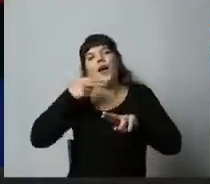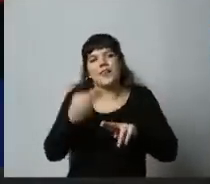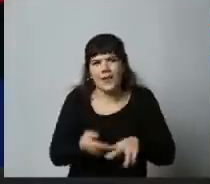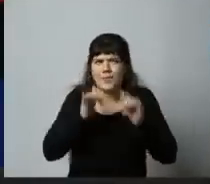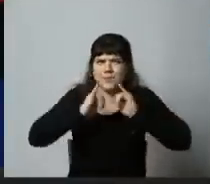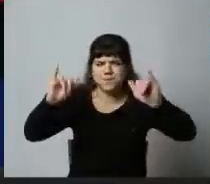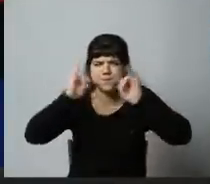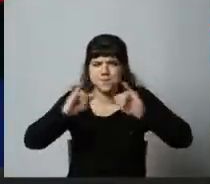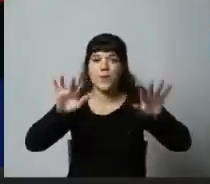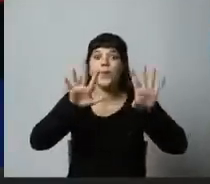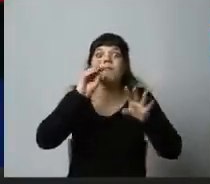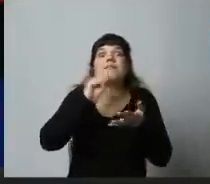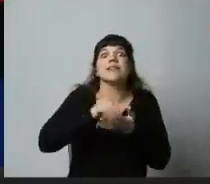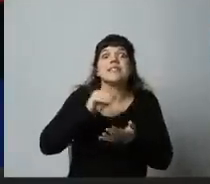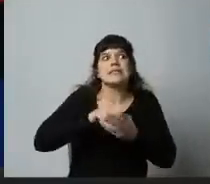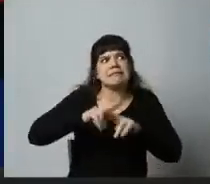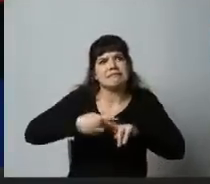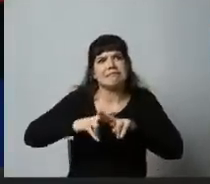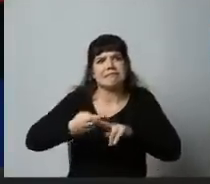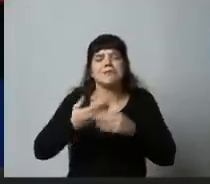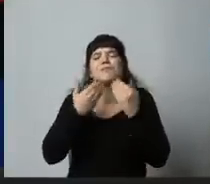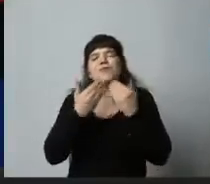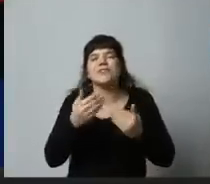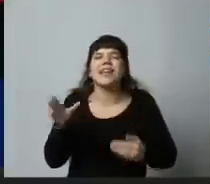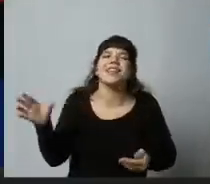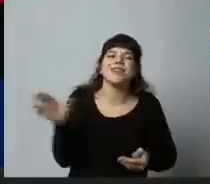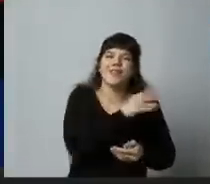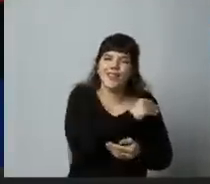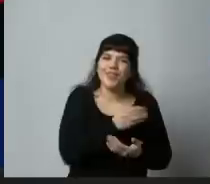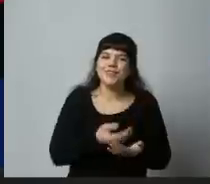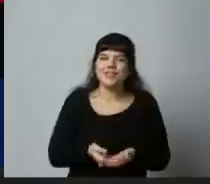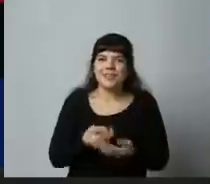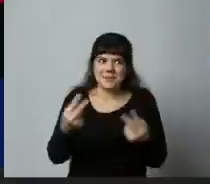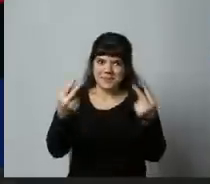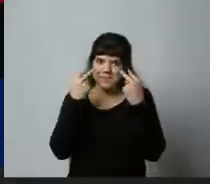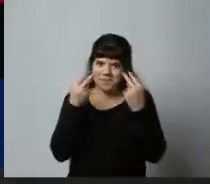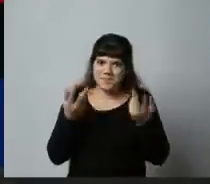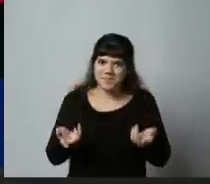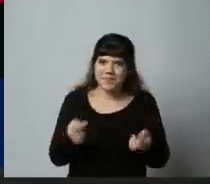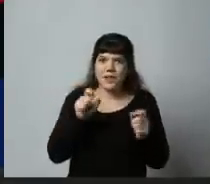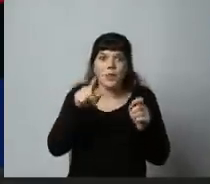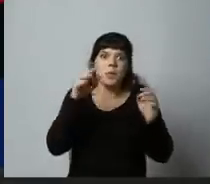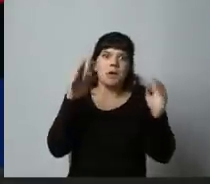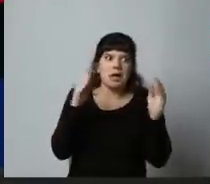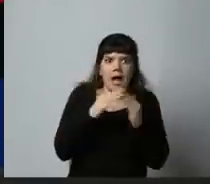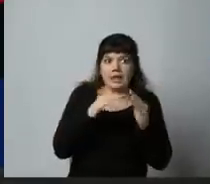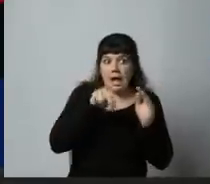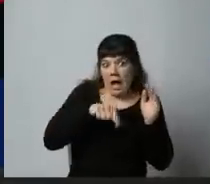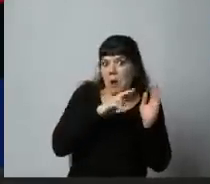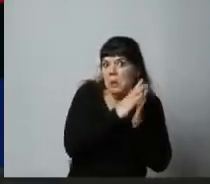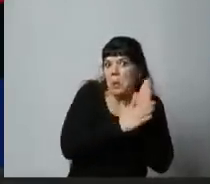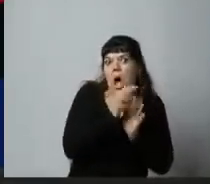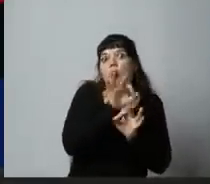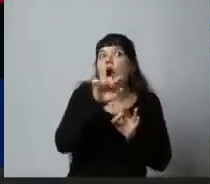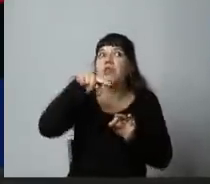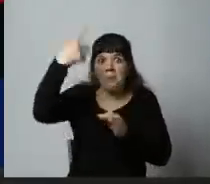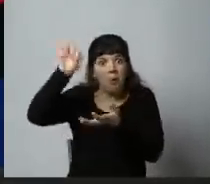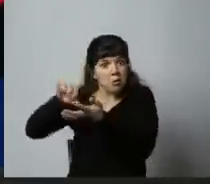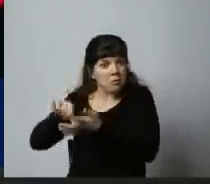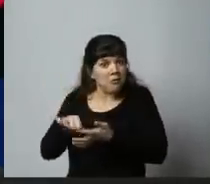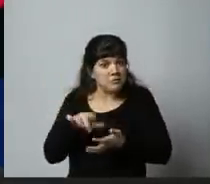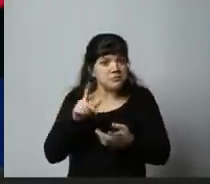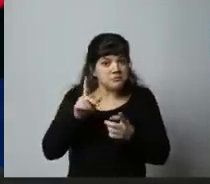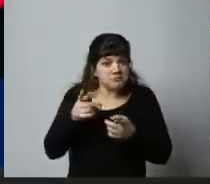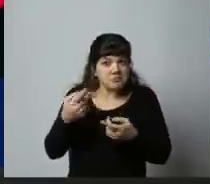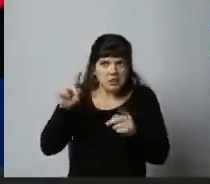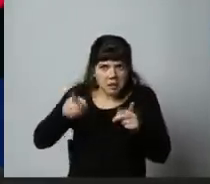sociales por novena vez consecutiva gracias a todos y a todos los que nos están mirando los que nos miran desde el Uruguay y desde todo el mundo porque por suerte